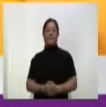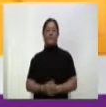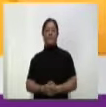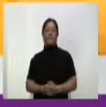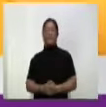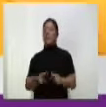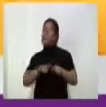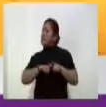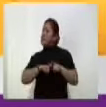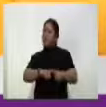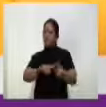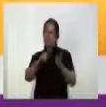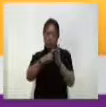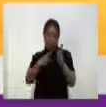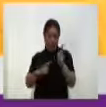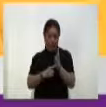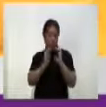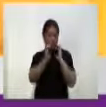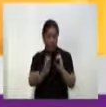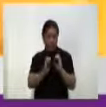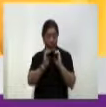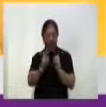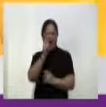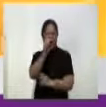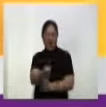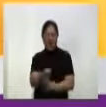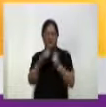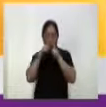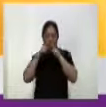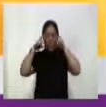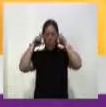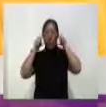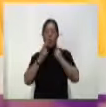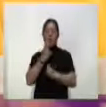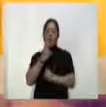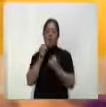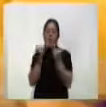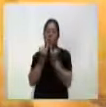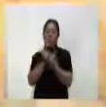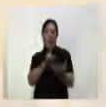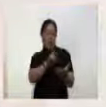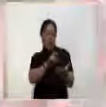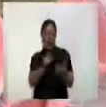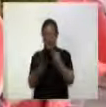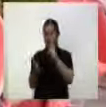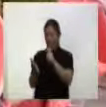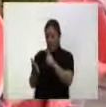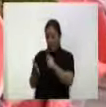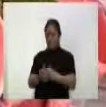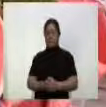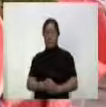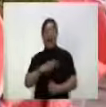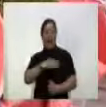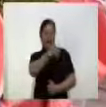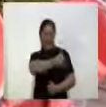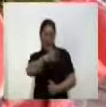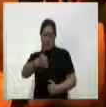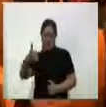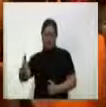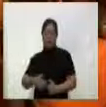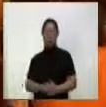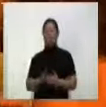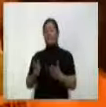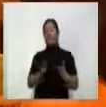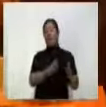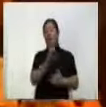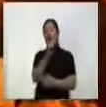de precaución, que es el uso del cubrebocas y el gel antibacterial que se encuentran en los puestos. Por su parte, Osvaldo Hernández